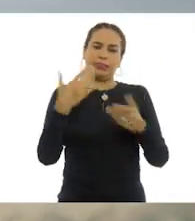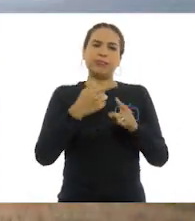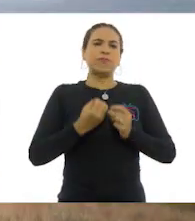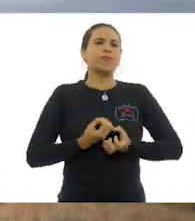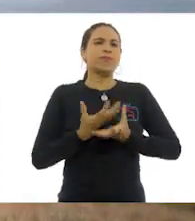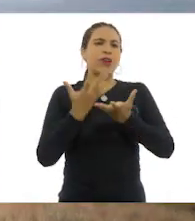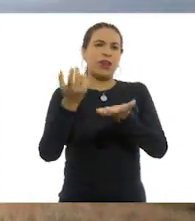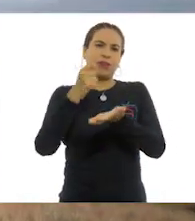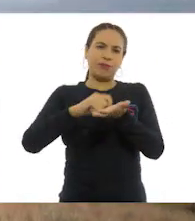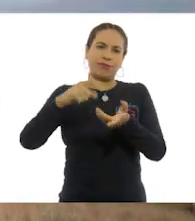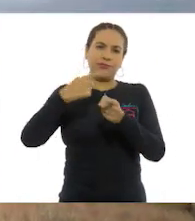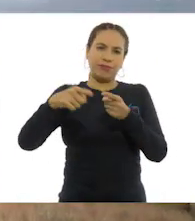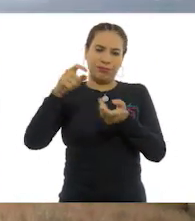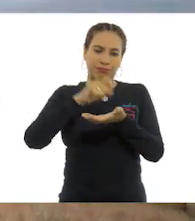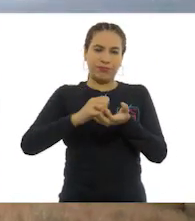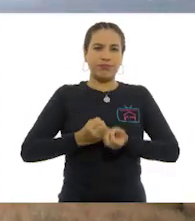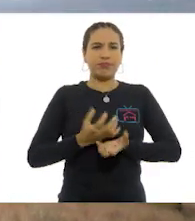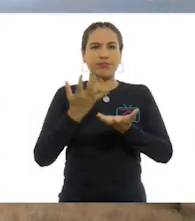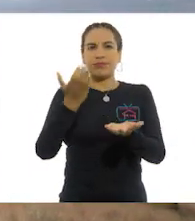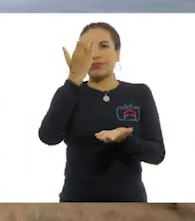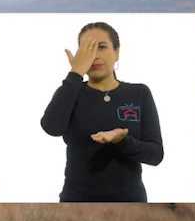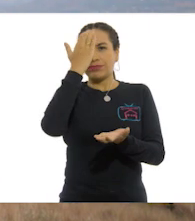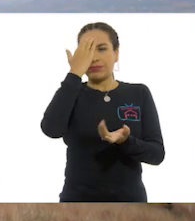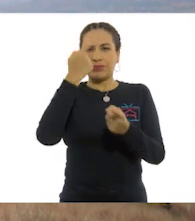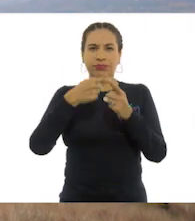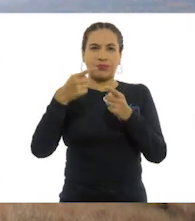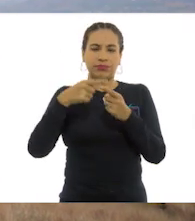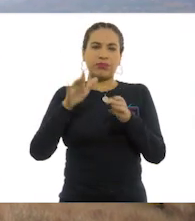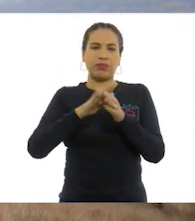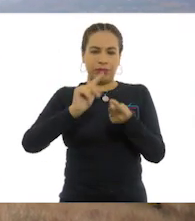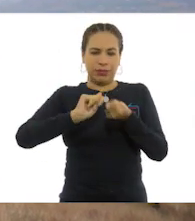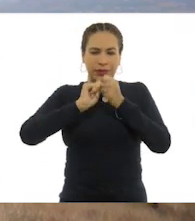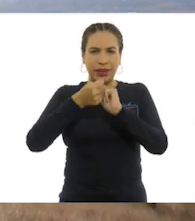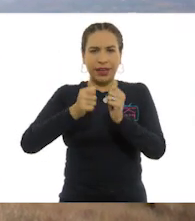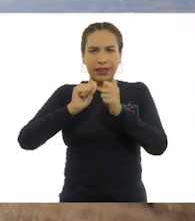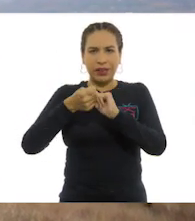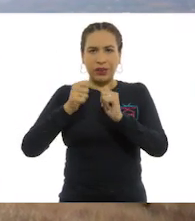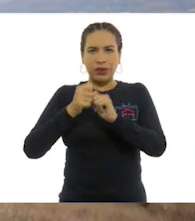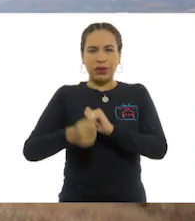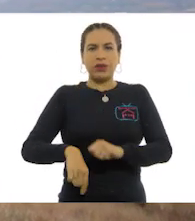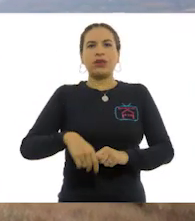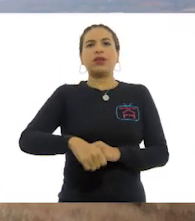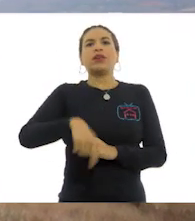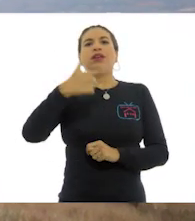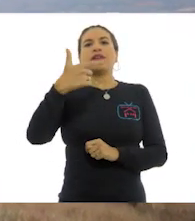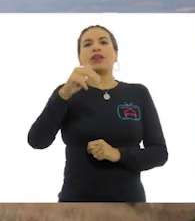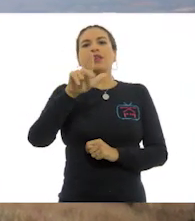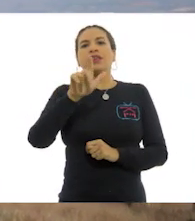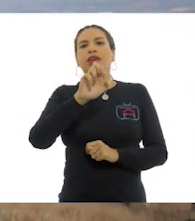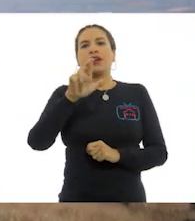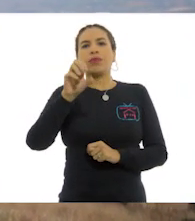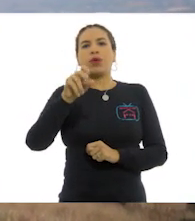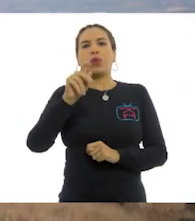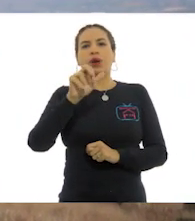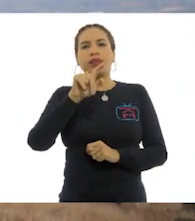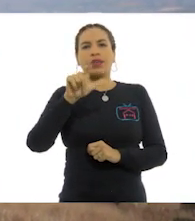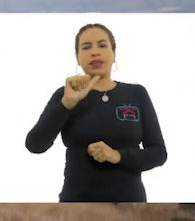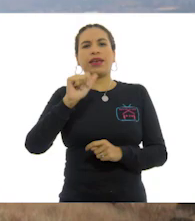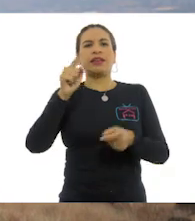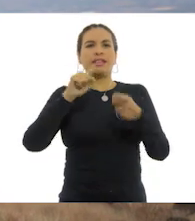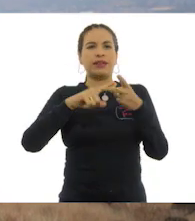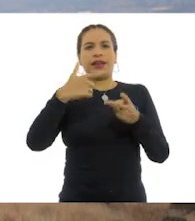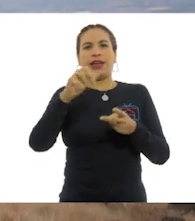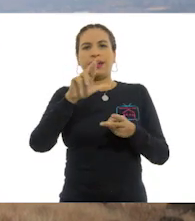poeta cuyas poesías conocemos, en parte gracias a las traducciones que ha hecho don Miguel León Portilla y el padre Garibay, que nos permiten ver un poeta de